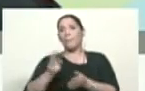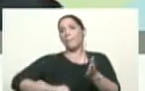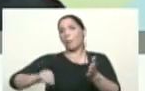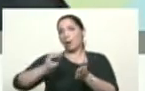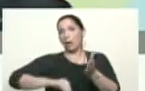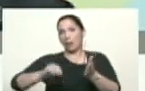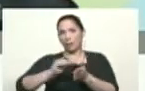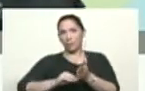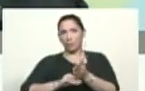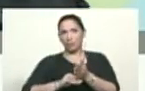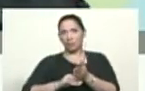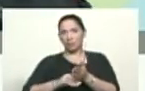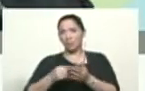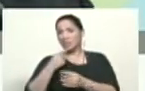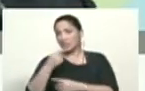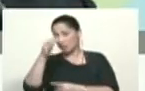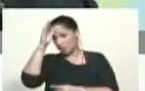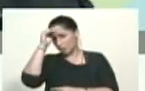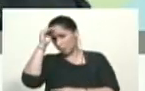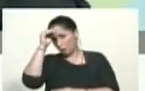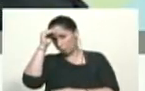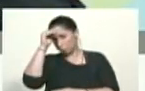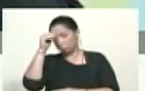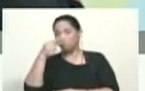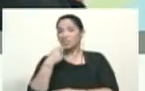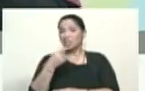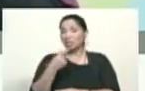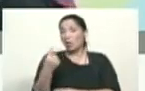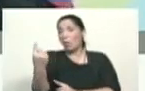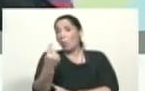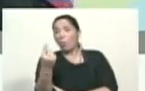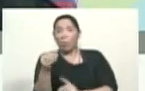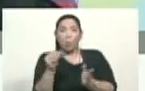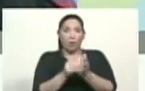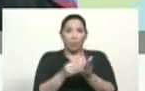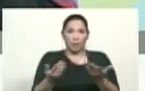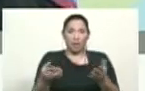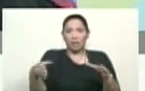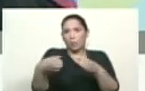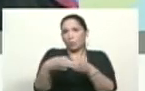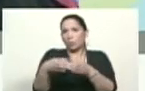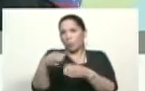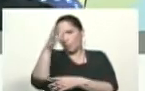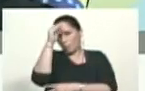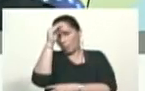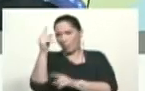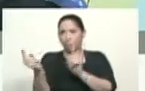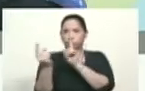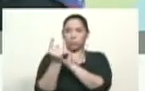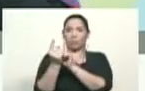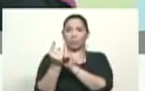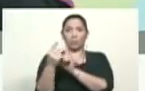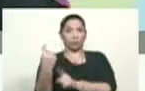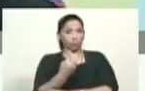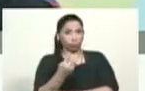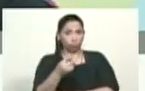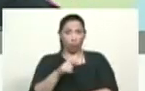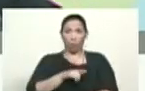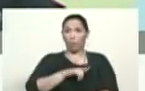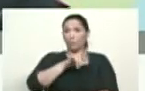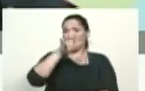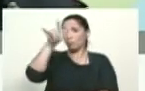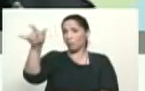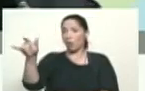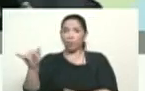yo, pero él dice una vez, reunión directa con el presidente Donald Trump. No solo cuando viajó a Nueva York, lo ha hecho